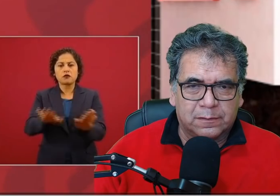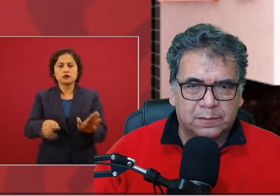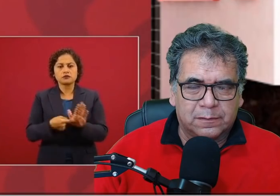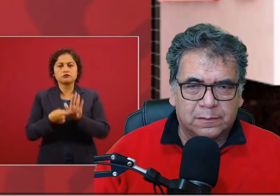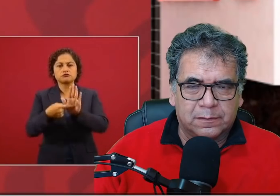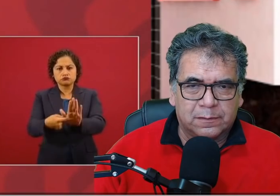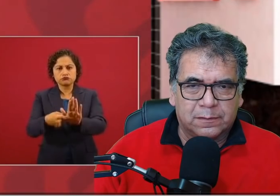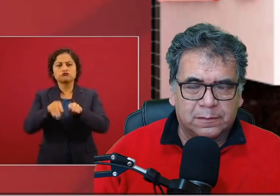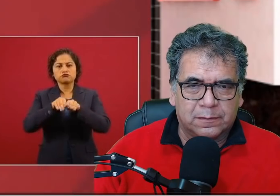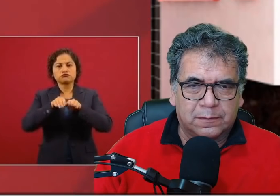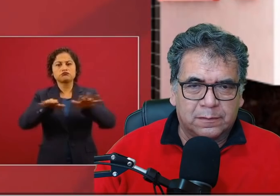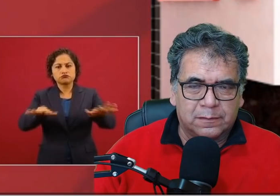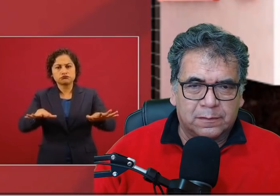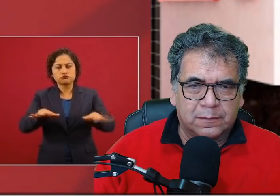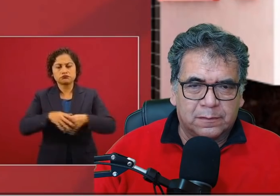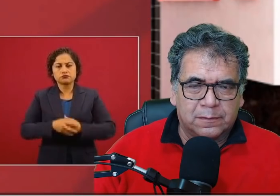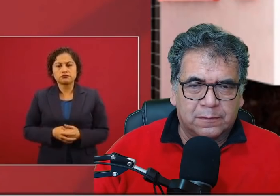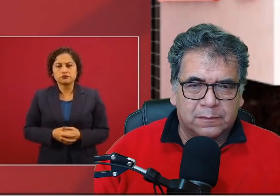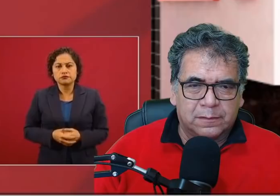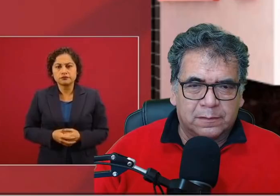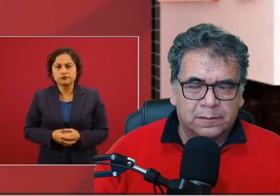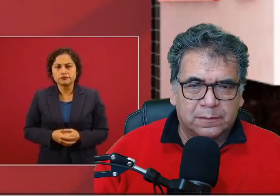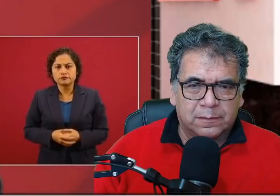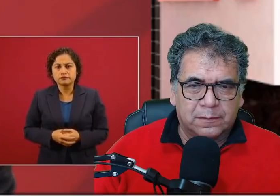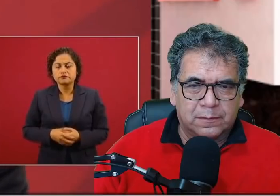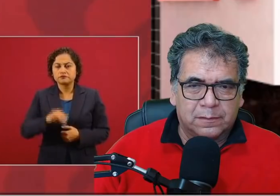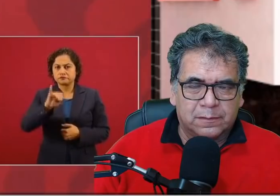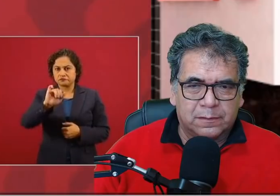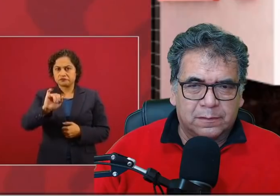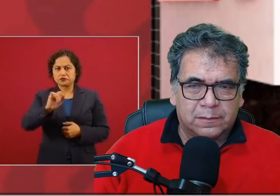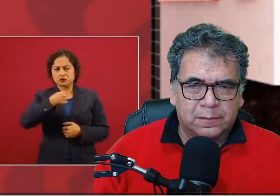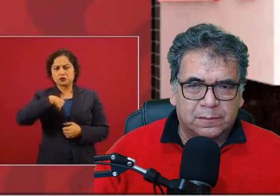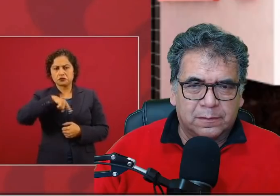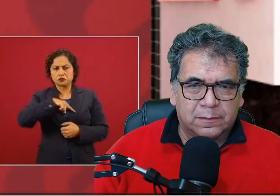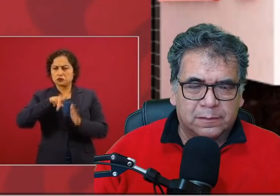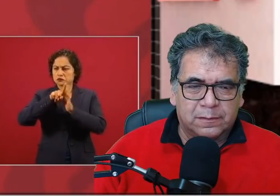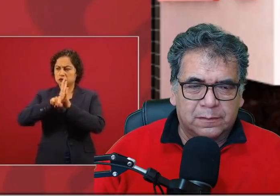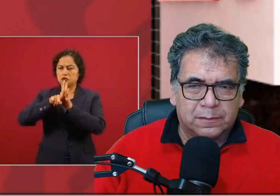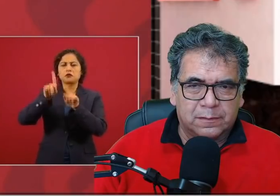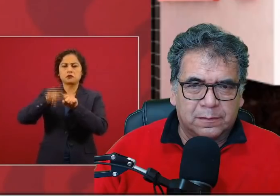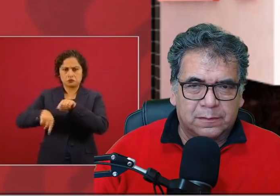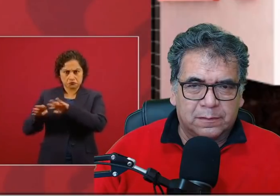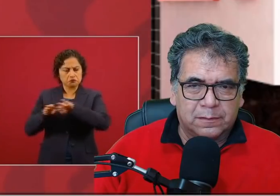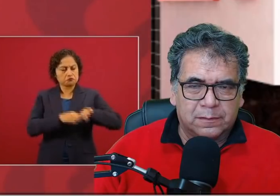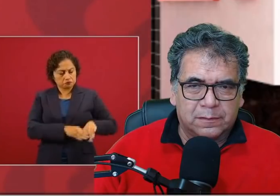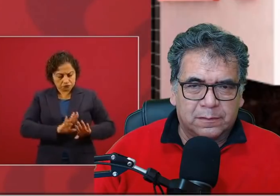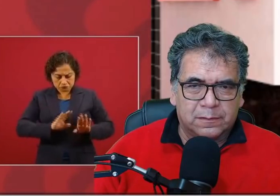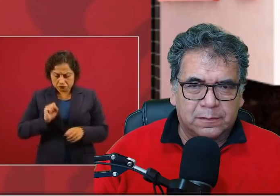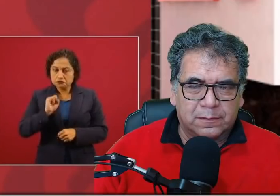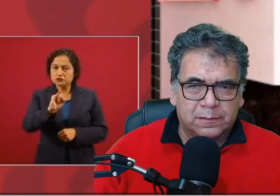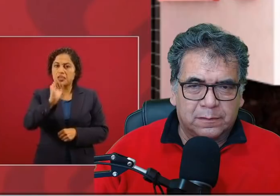para obedecer, pero bajo protesta y presentando